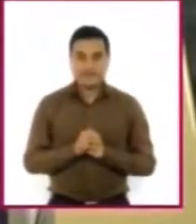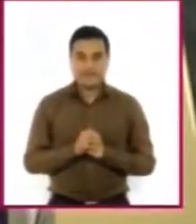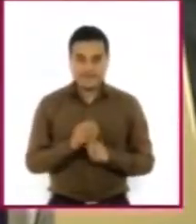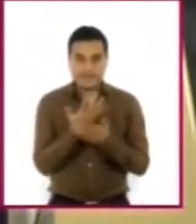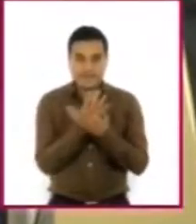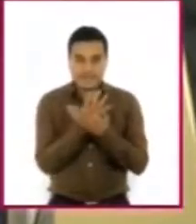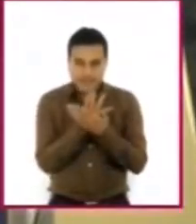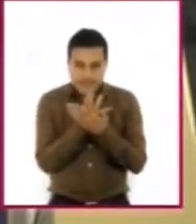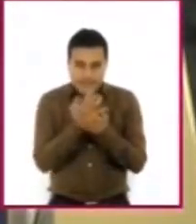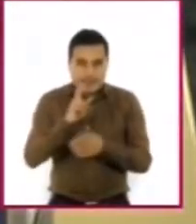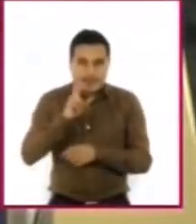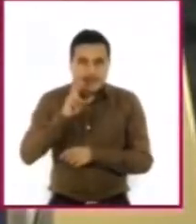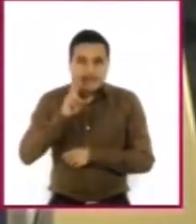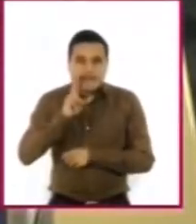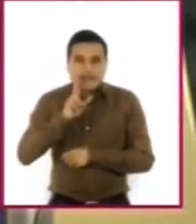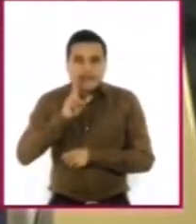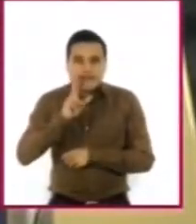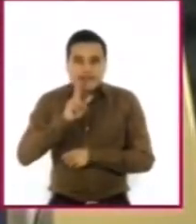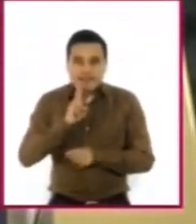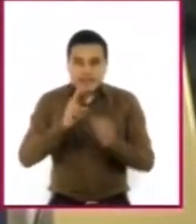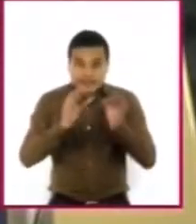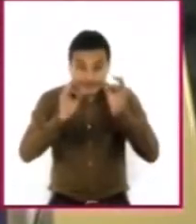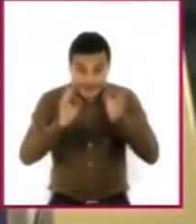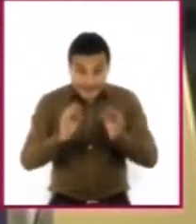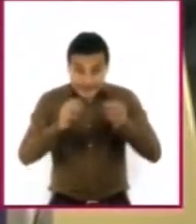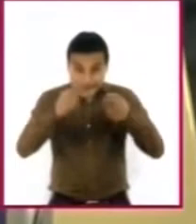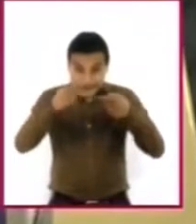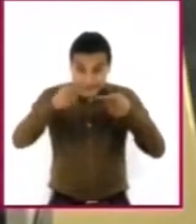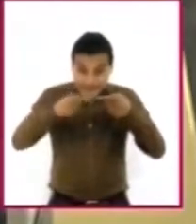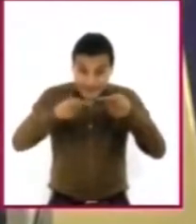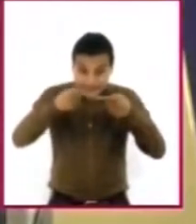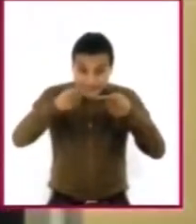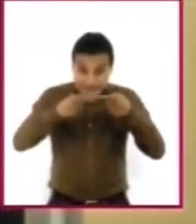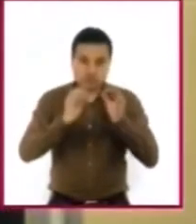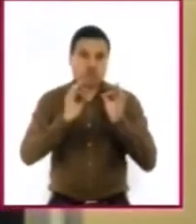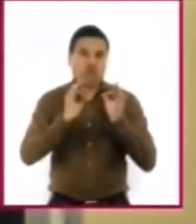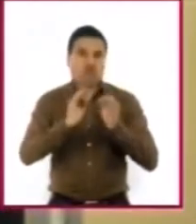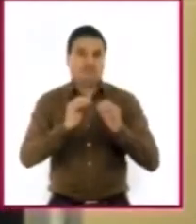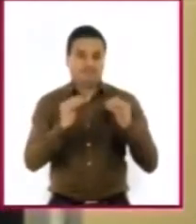Esperamos siempre a que se quede quieta. Ahí está.